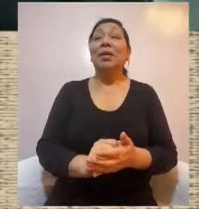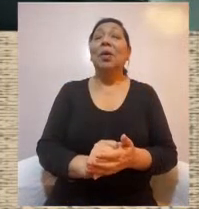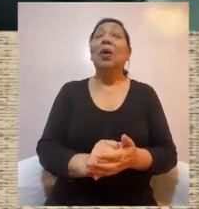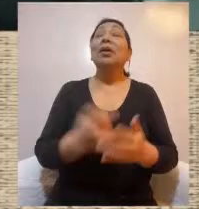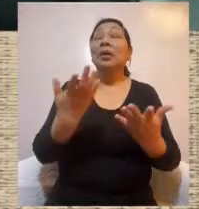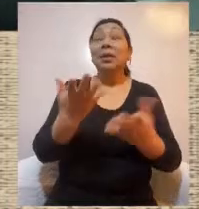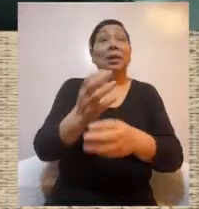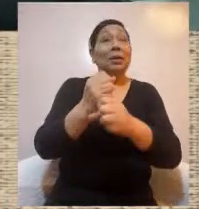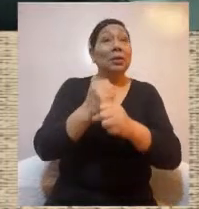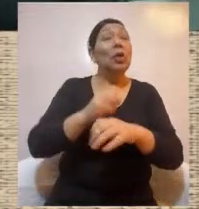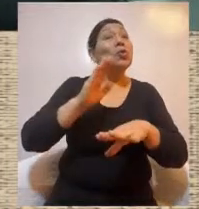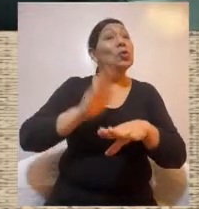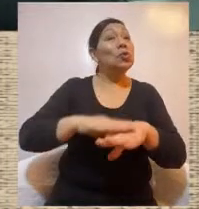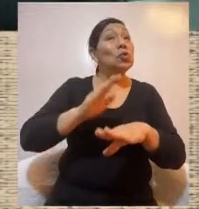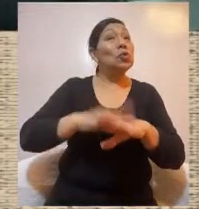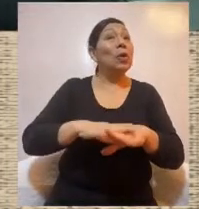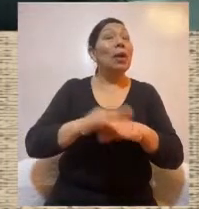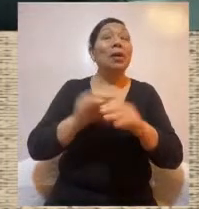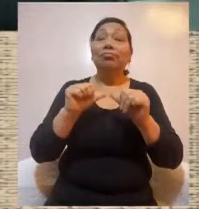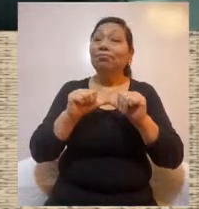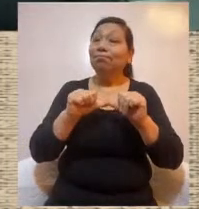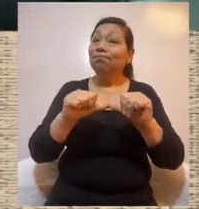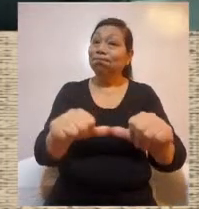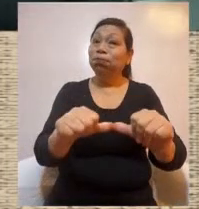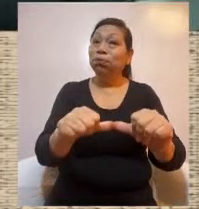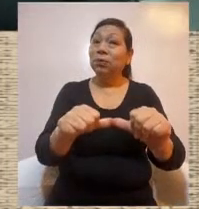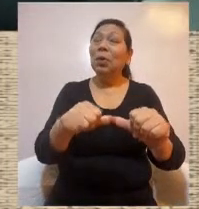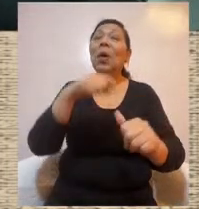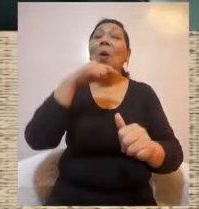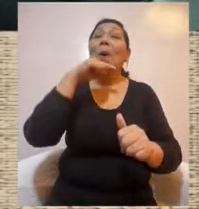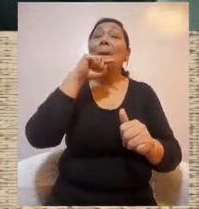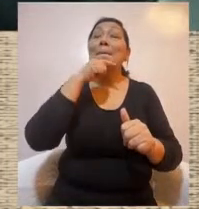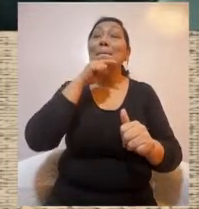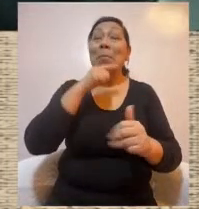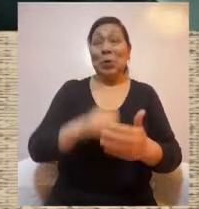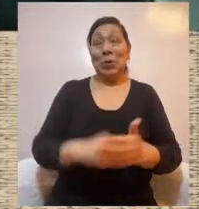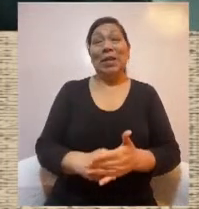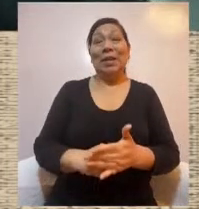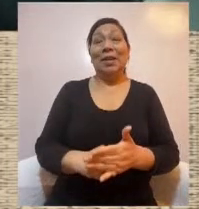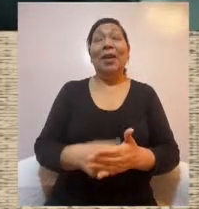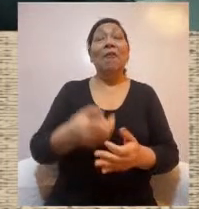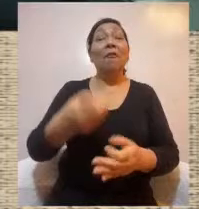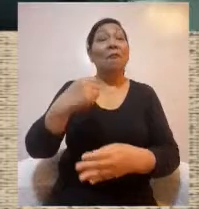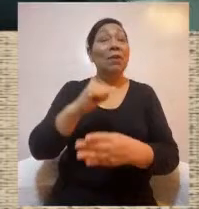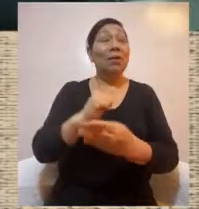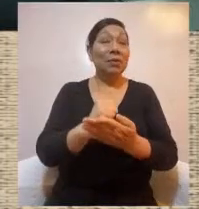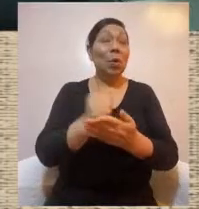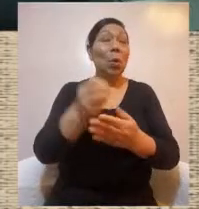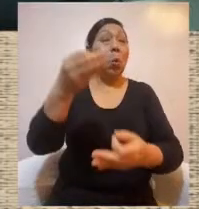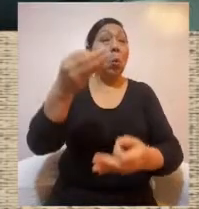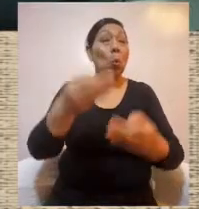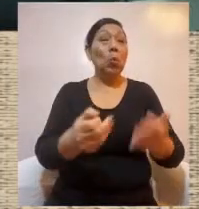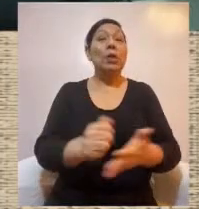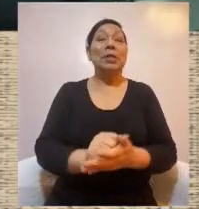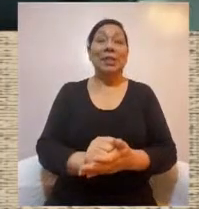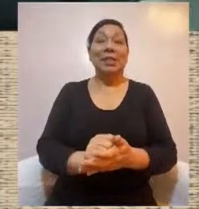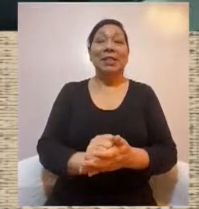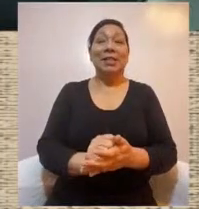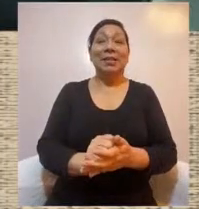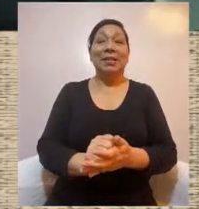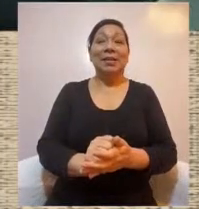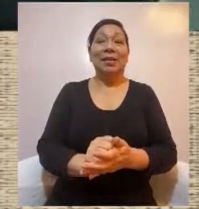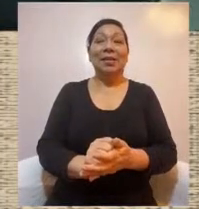que coadyuva sobre todo a la permanencia de las mujeres en el sistema judicial